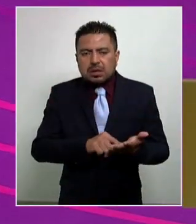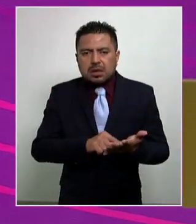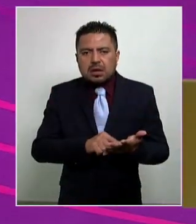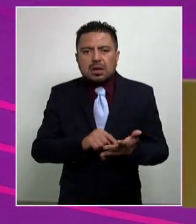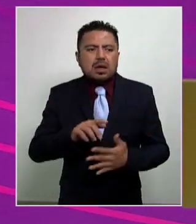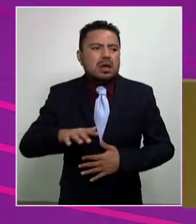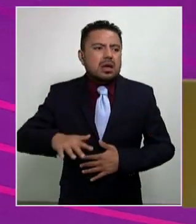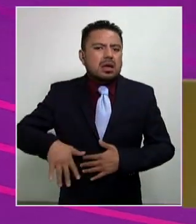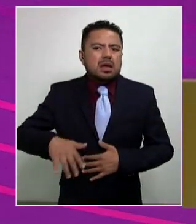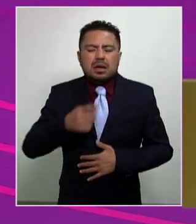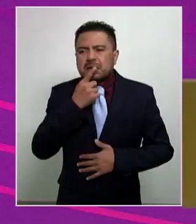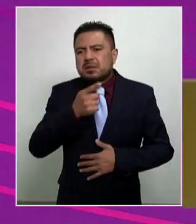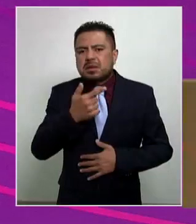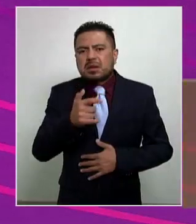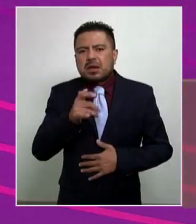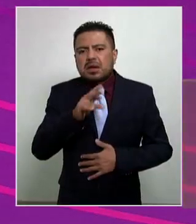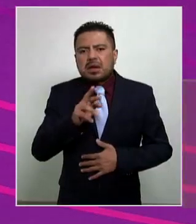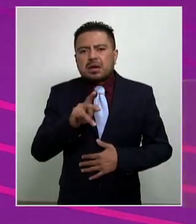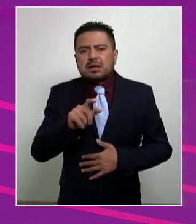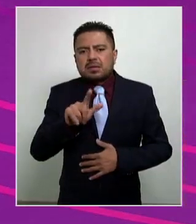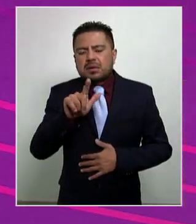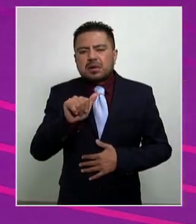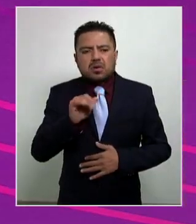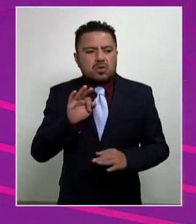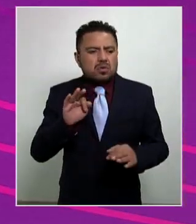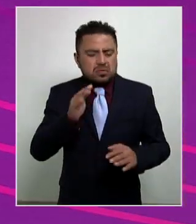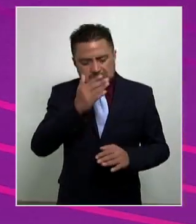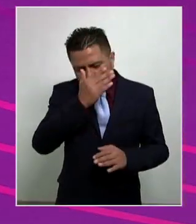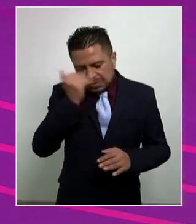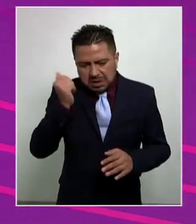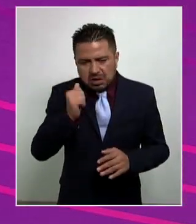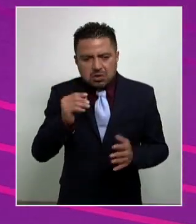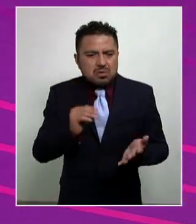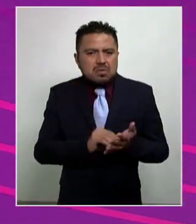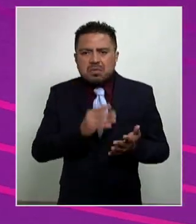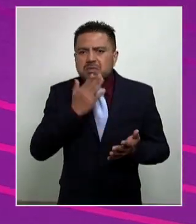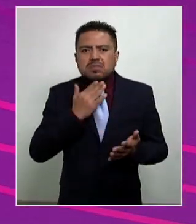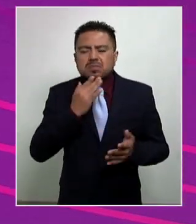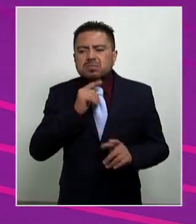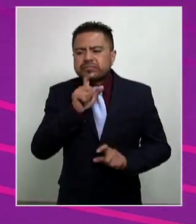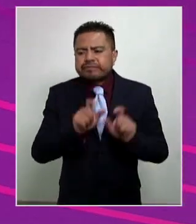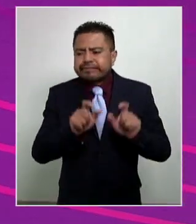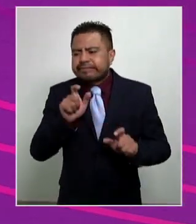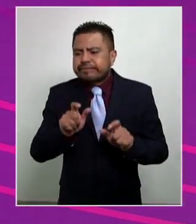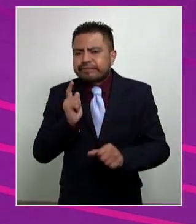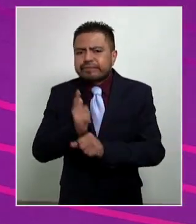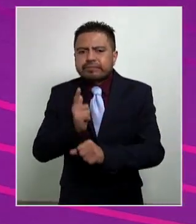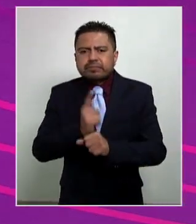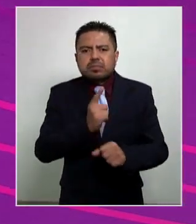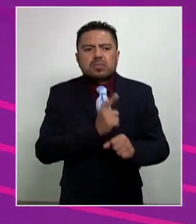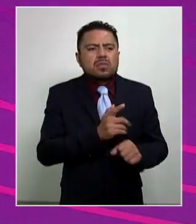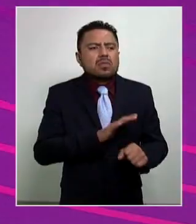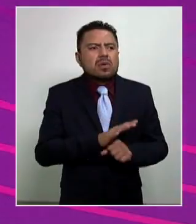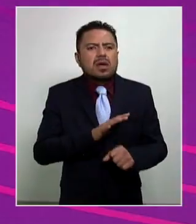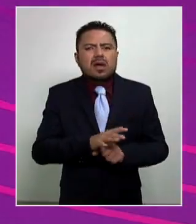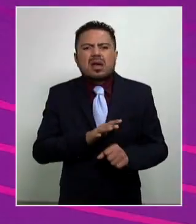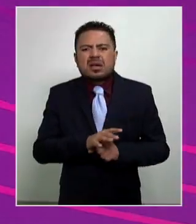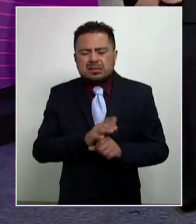estaba diciendo Gabriela, a veces no se ha identificado realmente cuáles son las causas